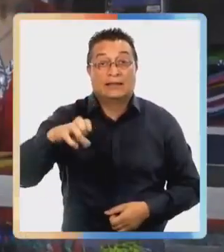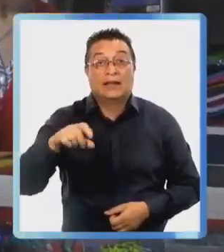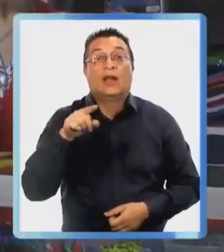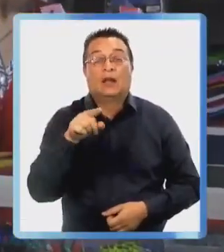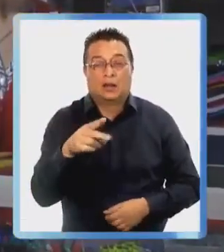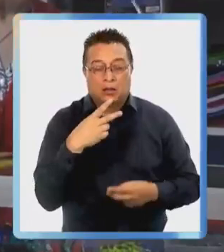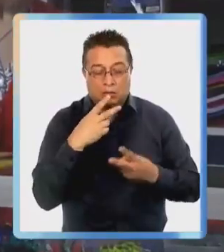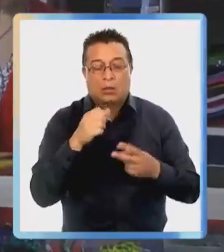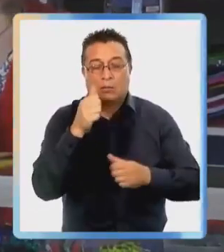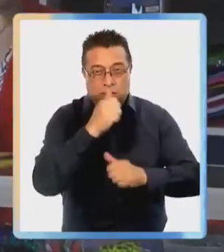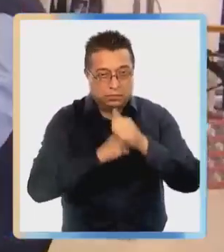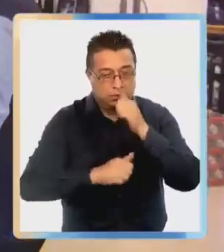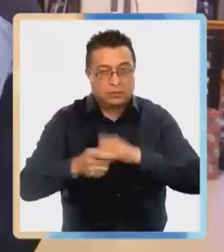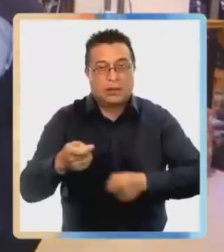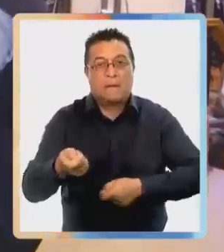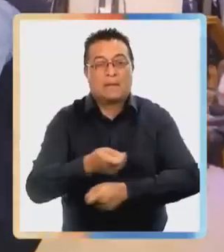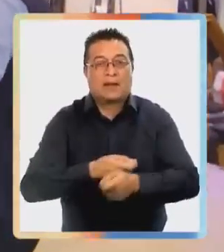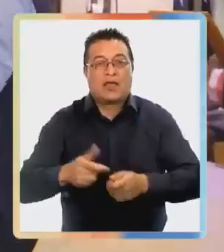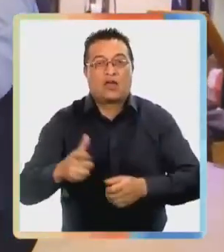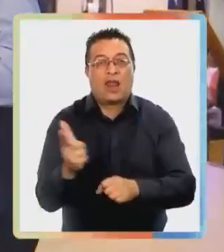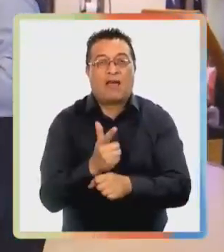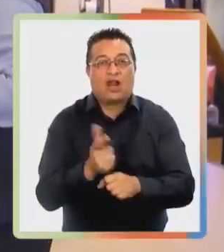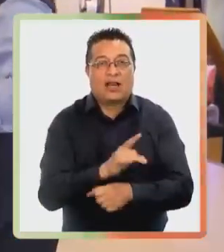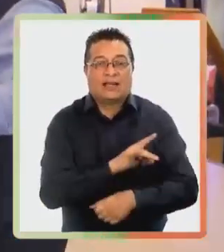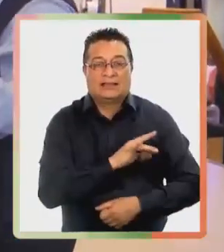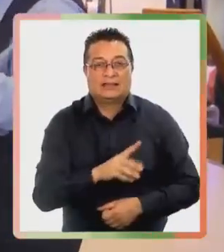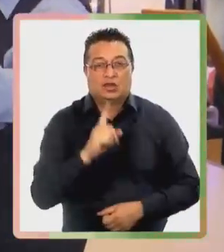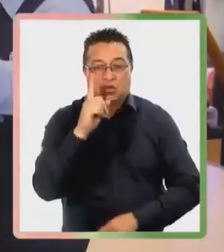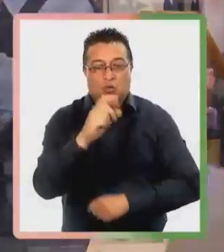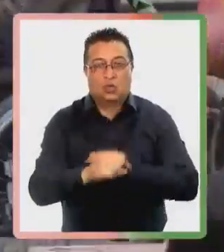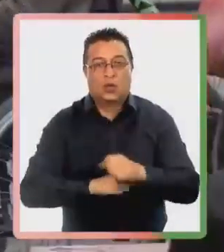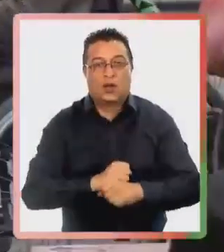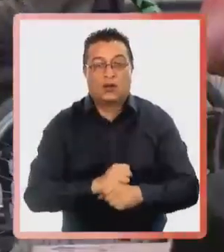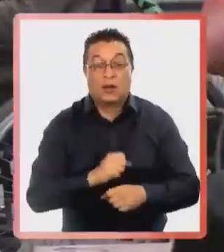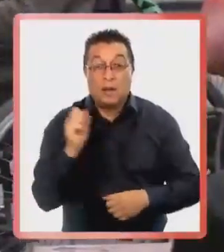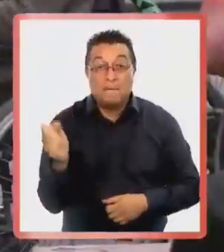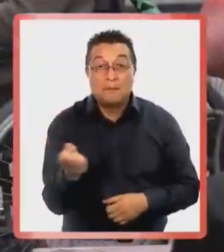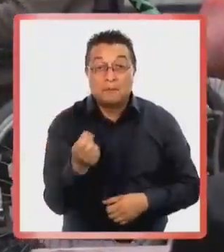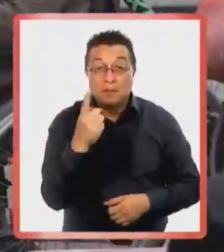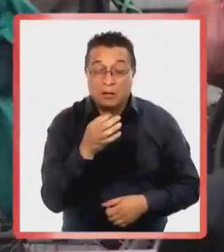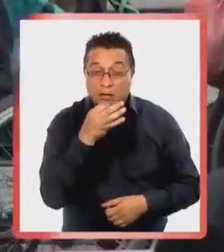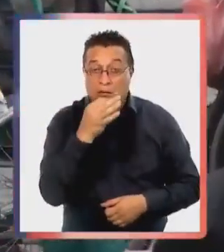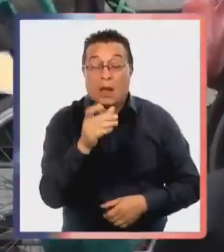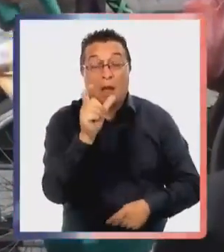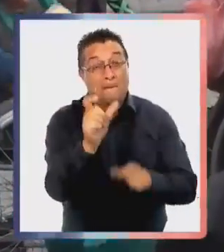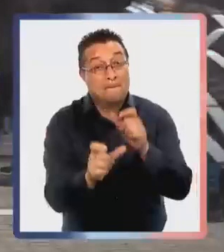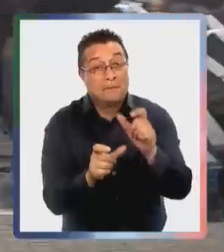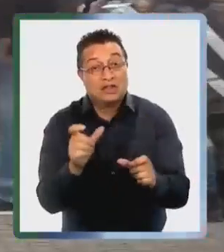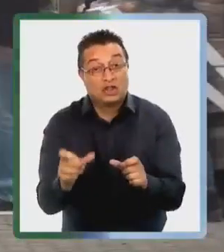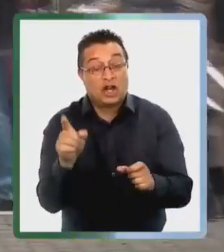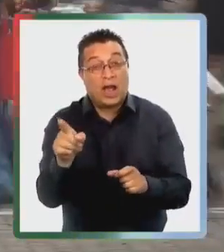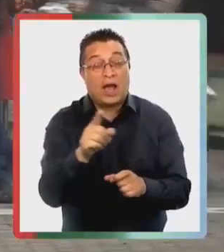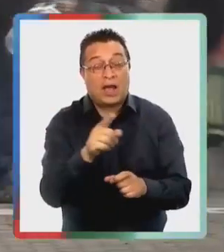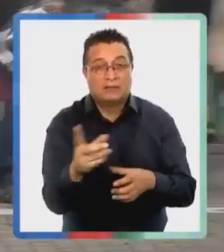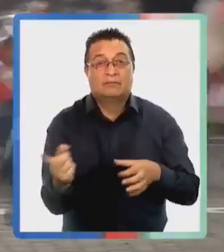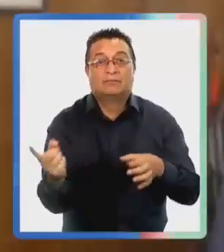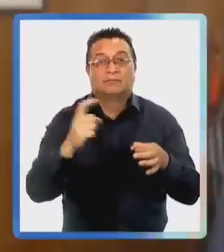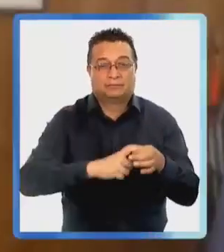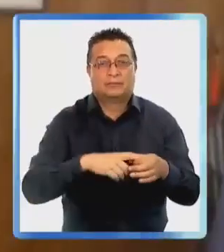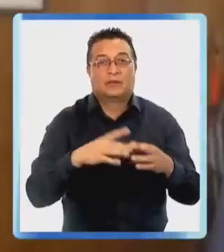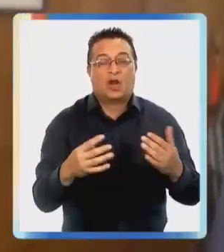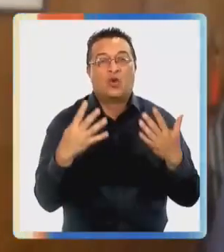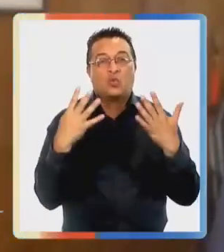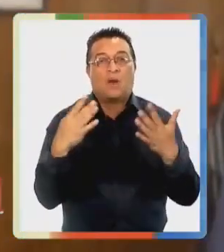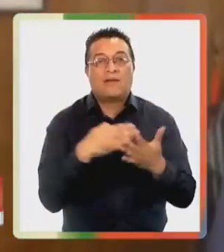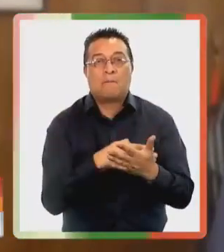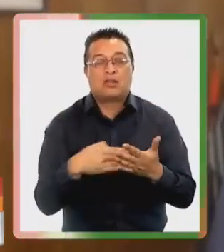mercado laboral chileno el último año. En primer lugar, hay que destacar que las personas ocupadas alcanzaron los 9 millones de personas,